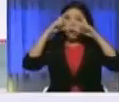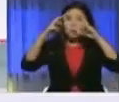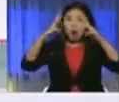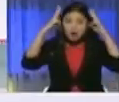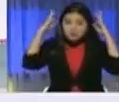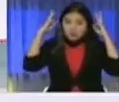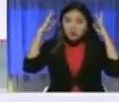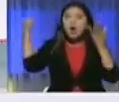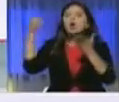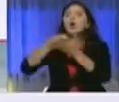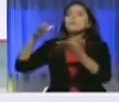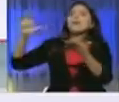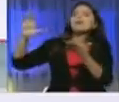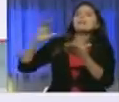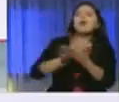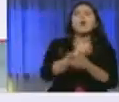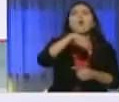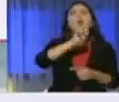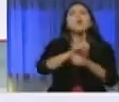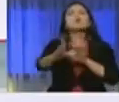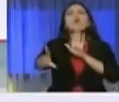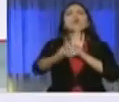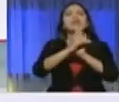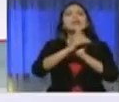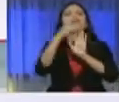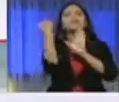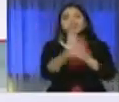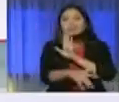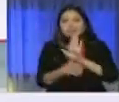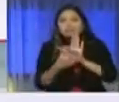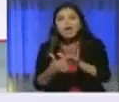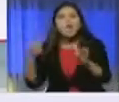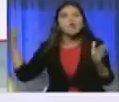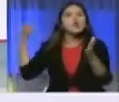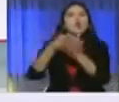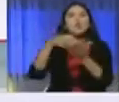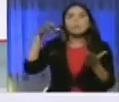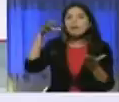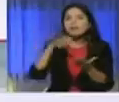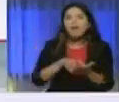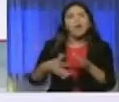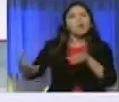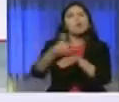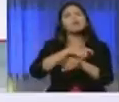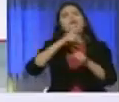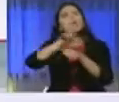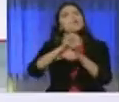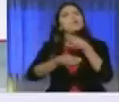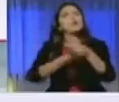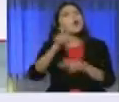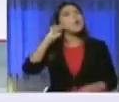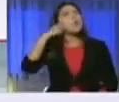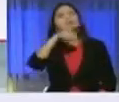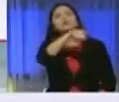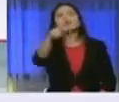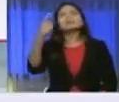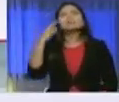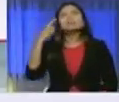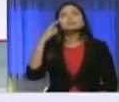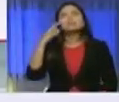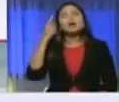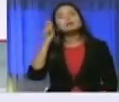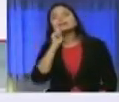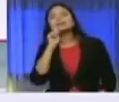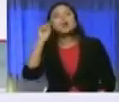Estado aquí? ¿Cuál fue el único decreto que pudo emitir el golpe de Estado, el gobierno de facto? ¿Cuál fue? Acuérdense, vamos a hacer un concurso aquí, pues.